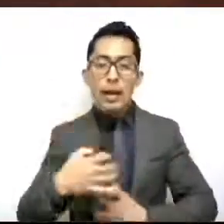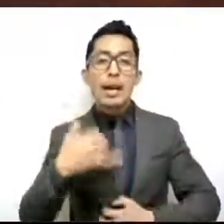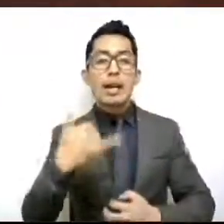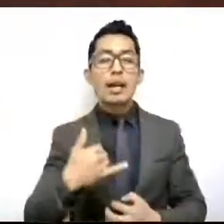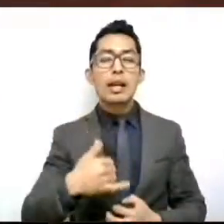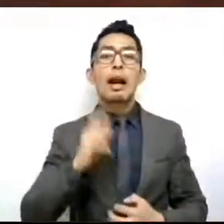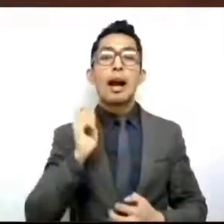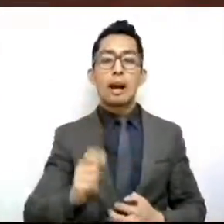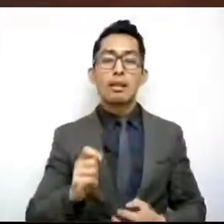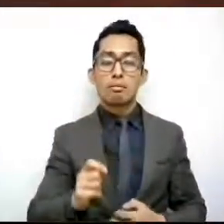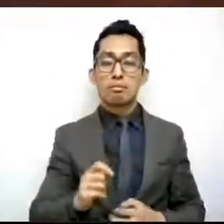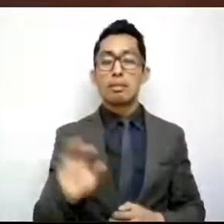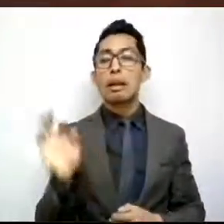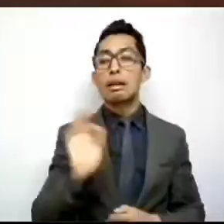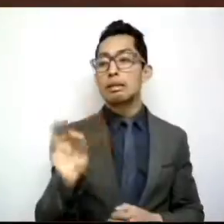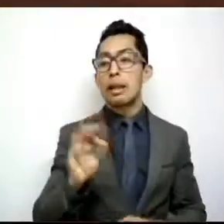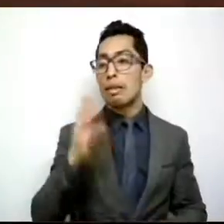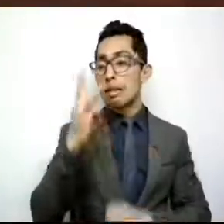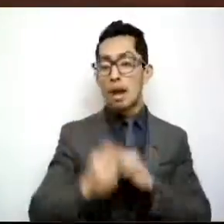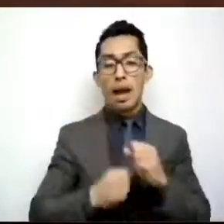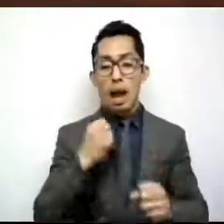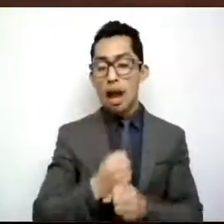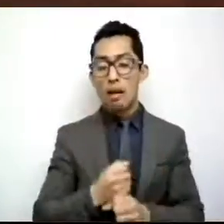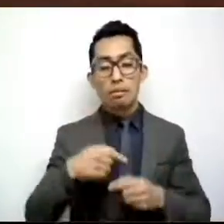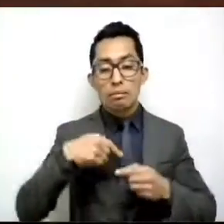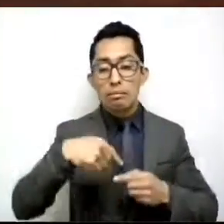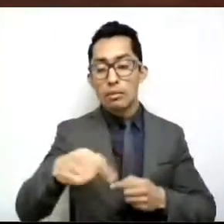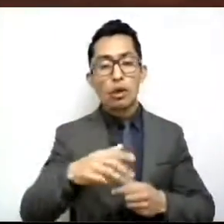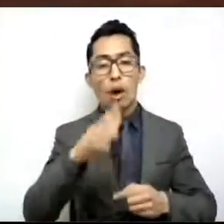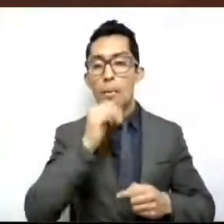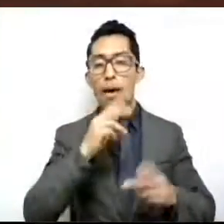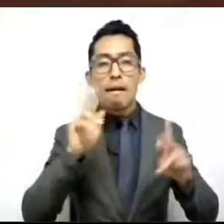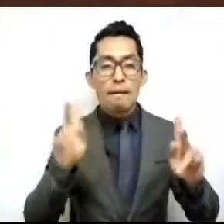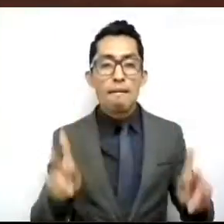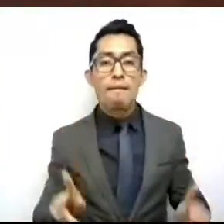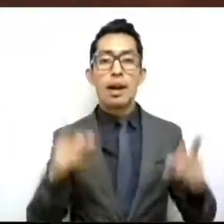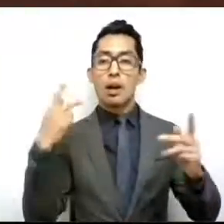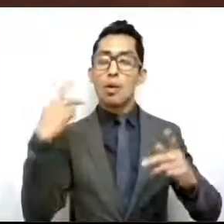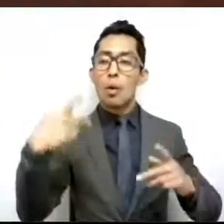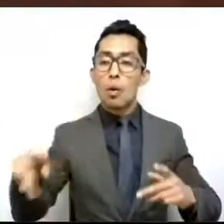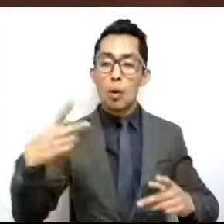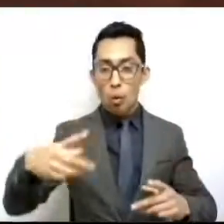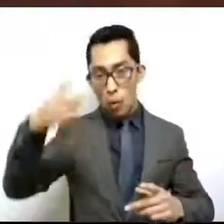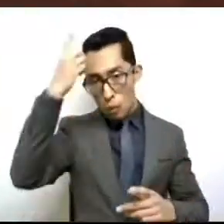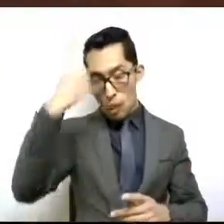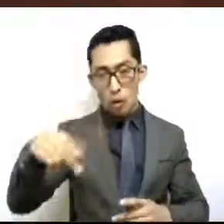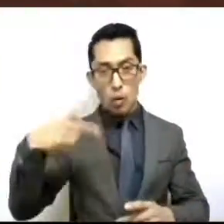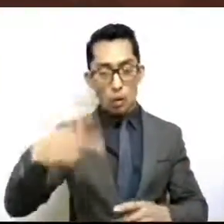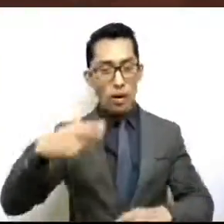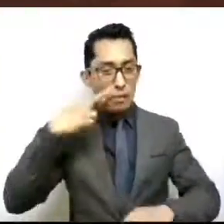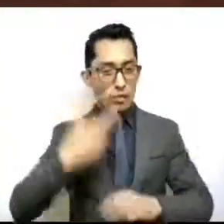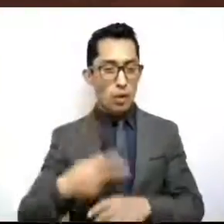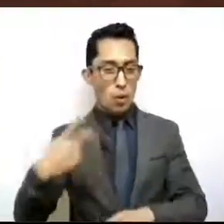trienio cierto porcentaje del patrimonio municipal,